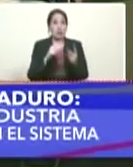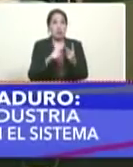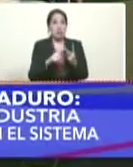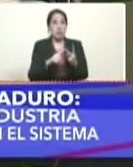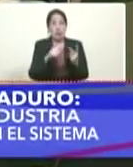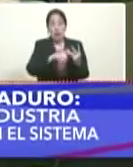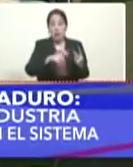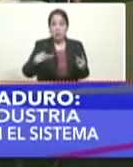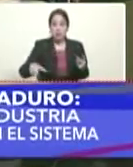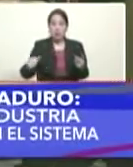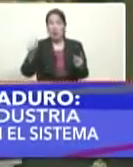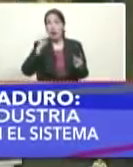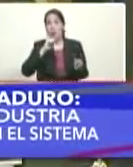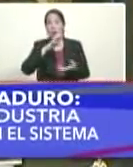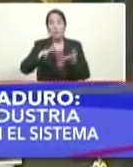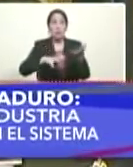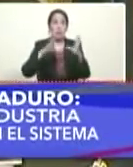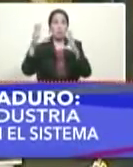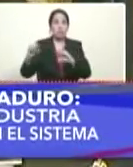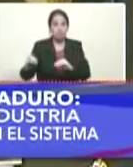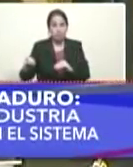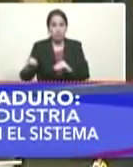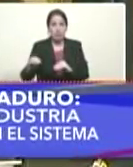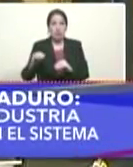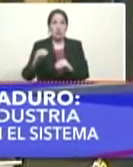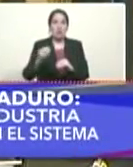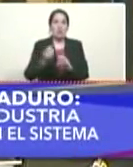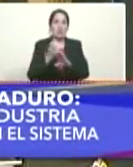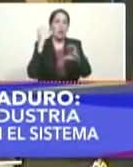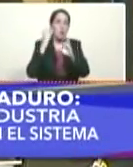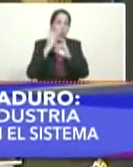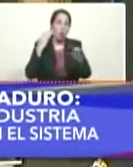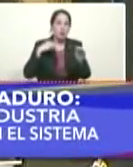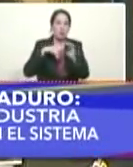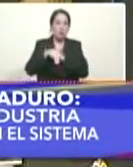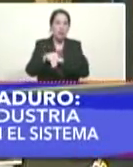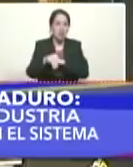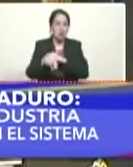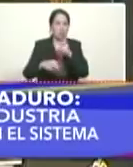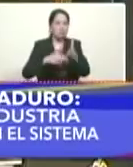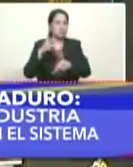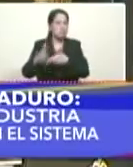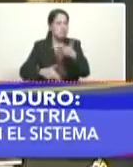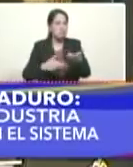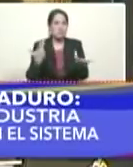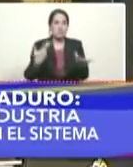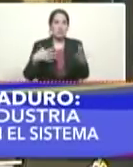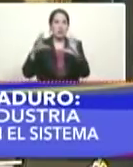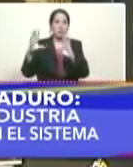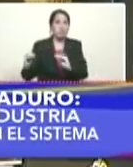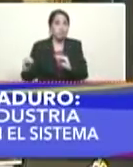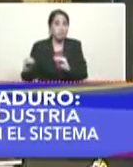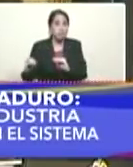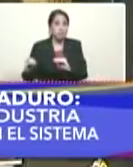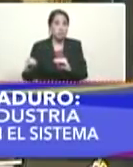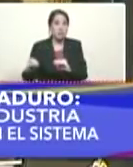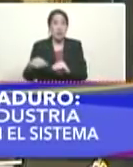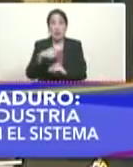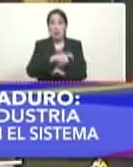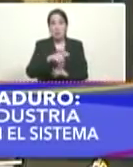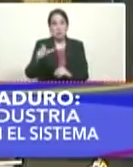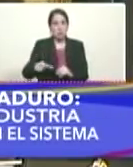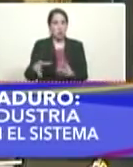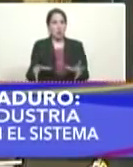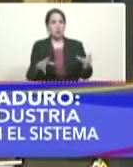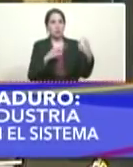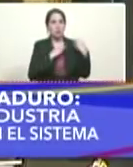gente tuvo el problema del agua entre otros los problemas de transporte y la gente de manera estoica a su miedo